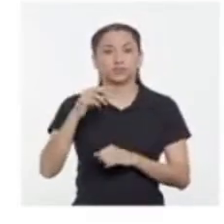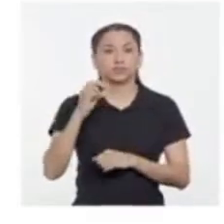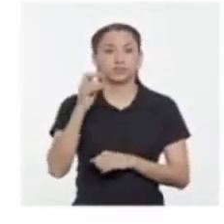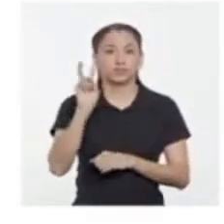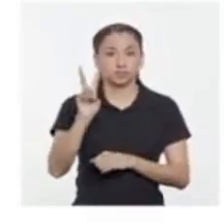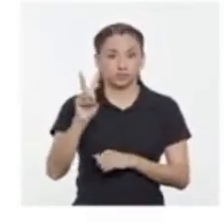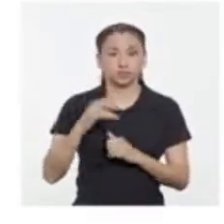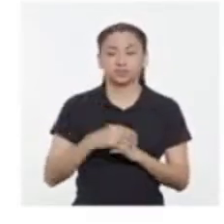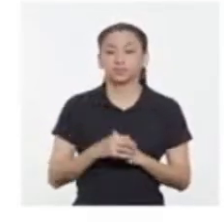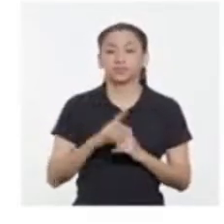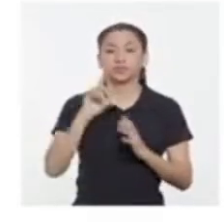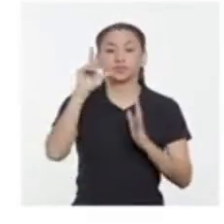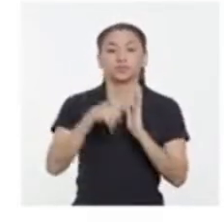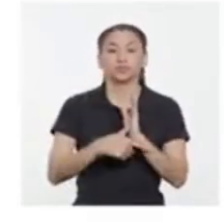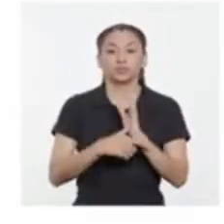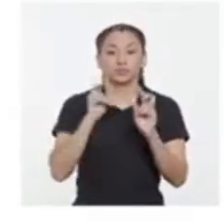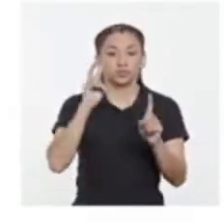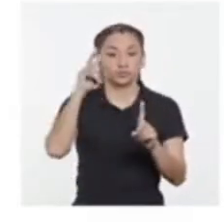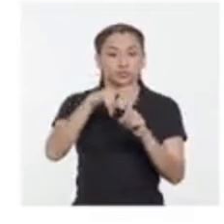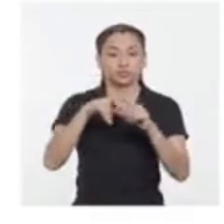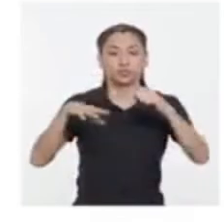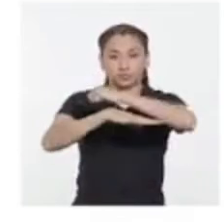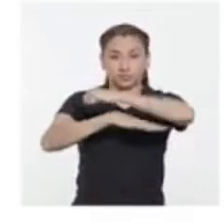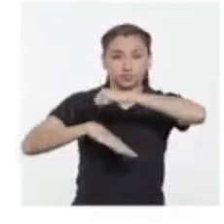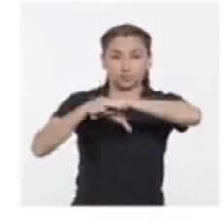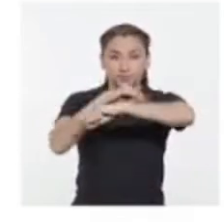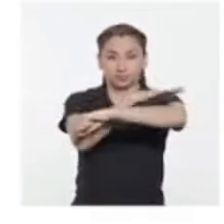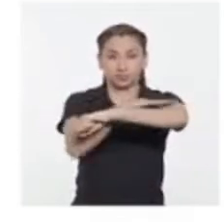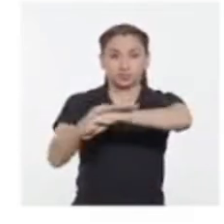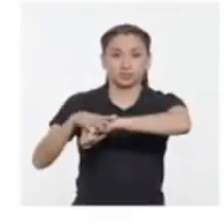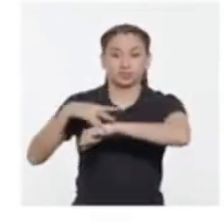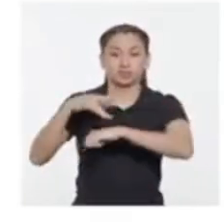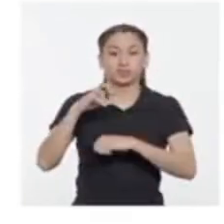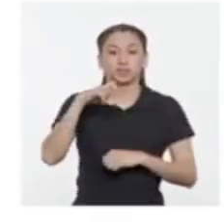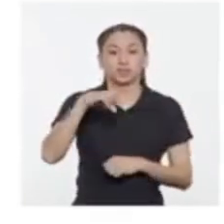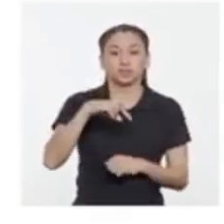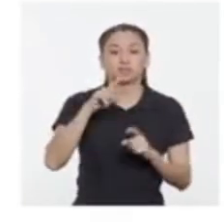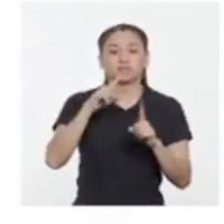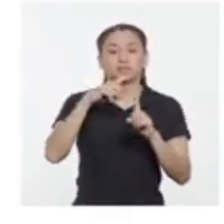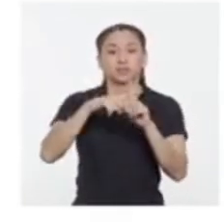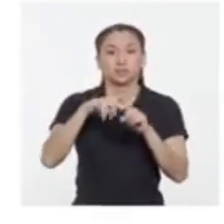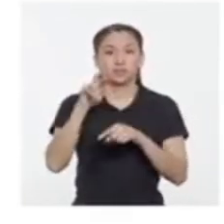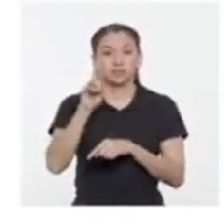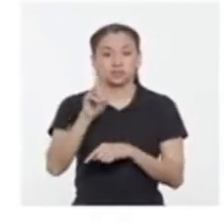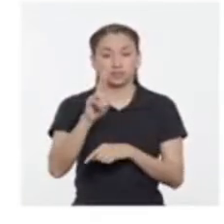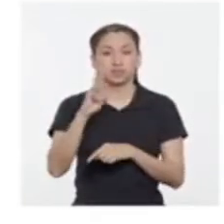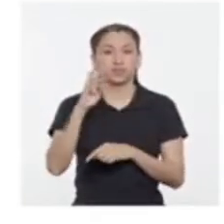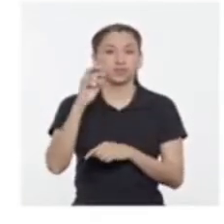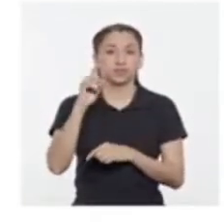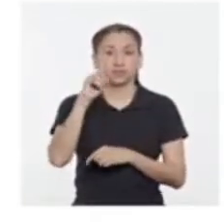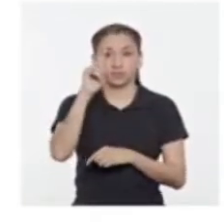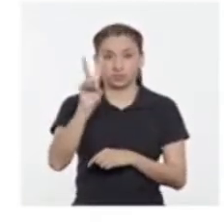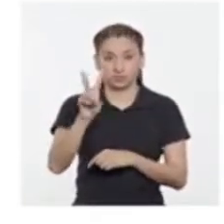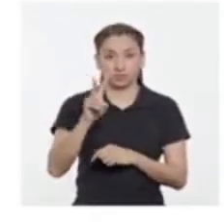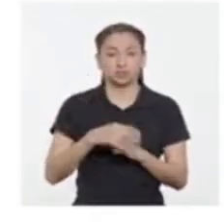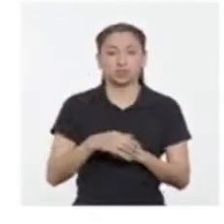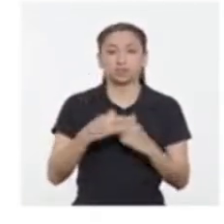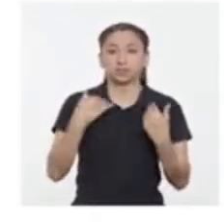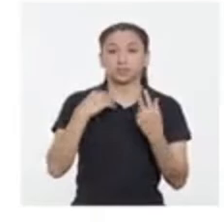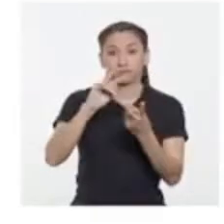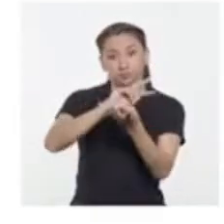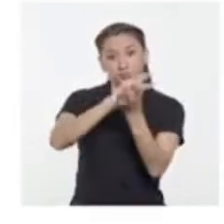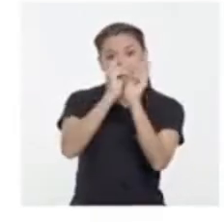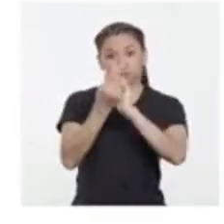cuadrados. Enseguida hallamos el área de la base, que es igual a pi por radio al cuadrado.